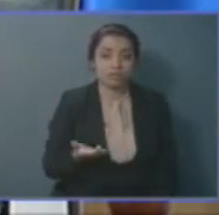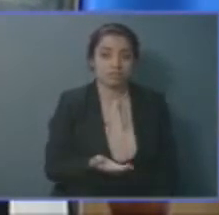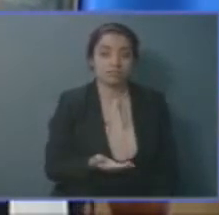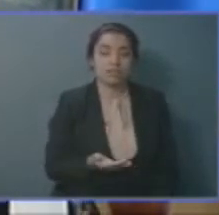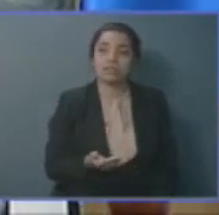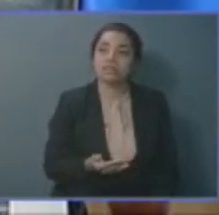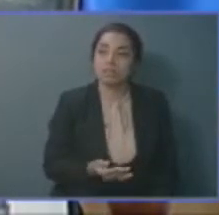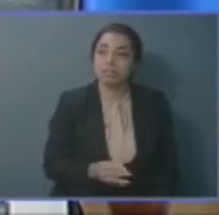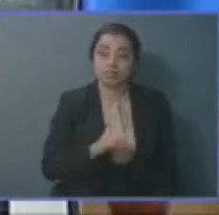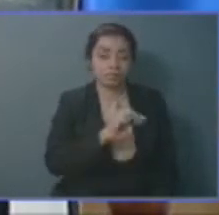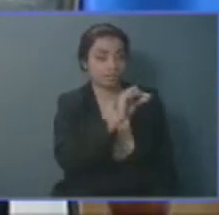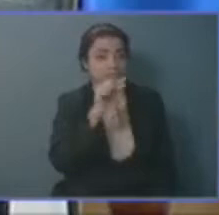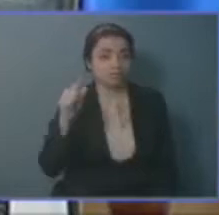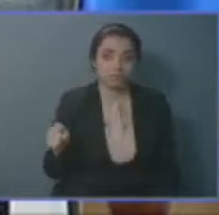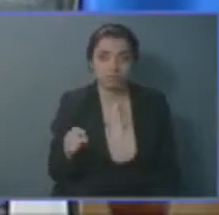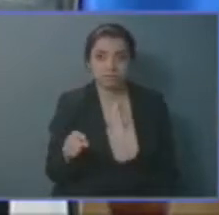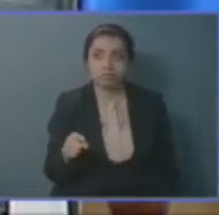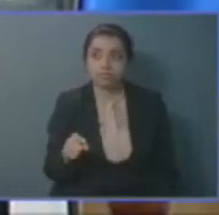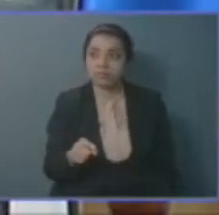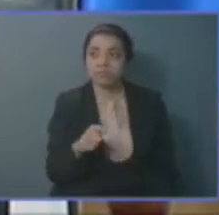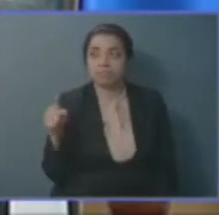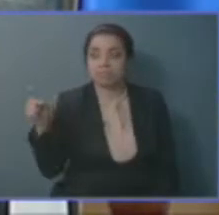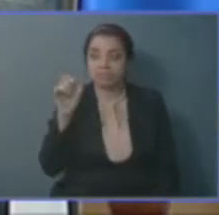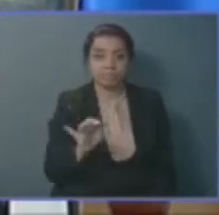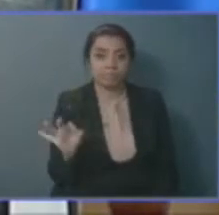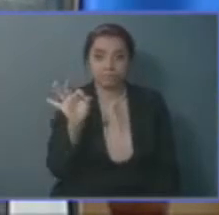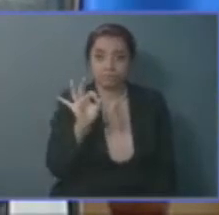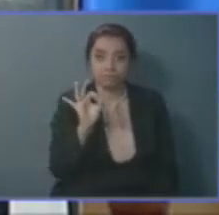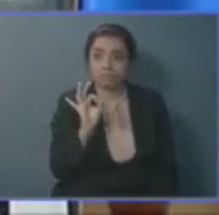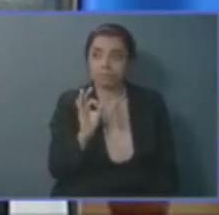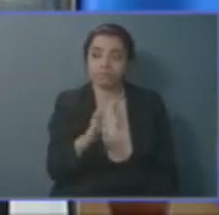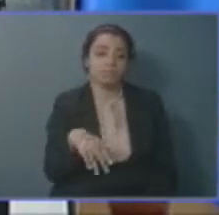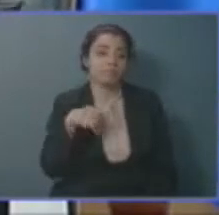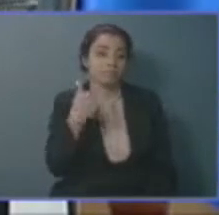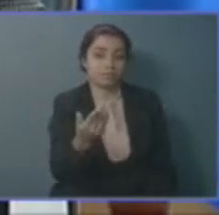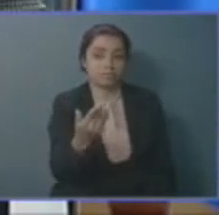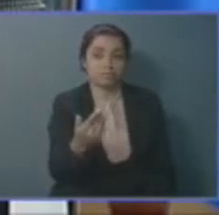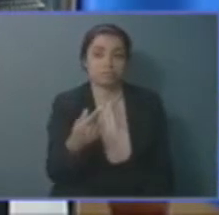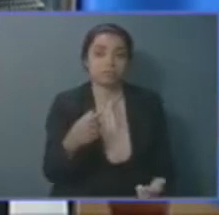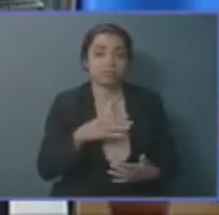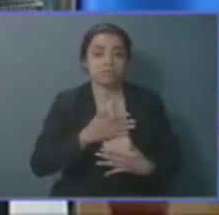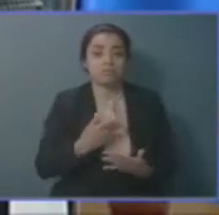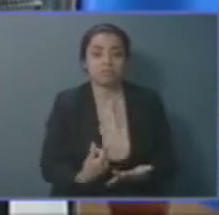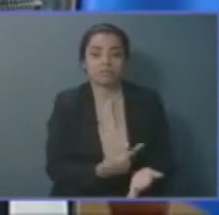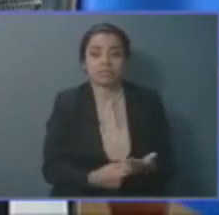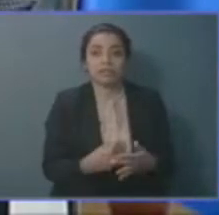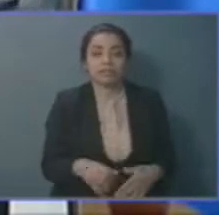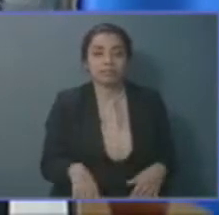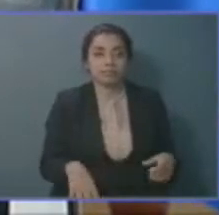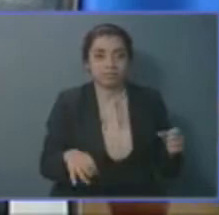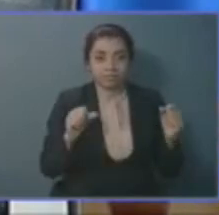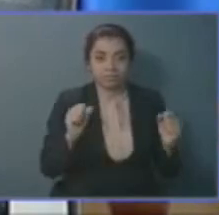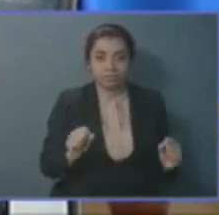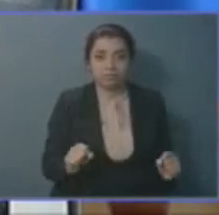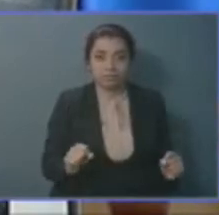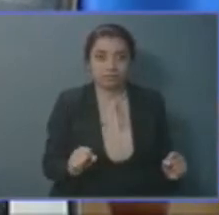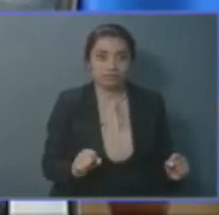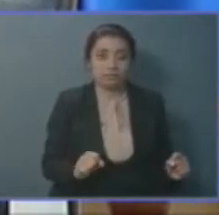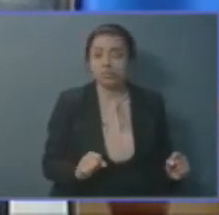administrando tantos recursos que la Asamblea de la mejor buena fe te ha puesto a disposición y sin que